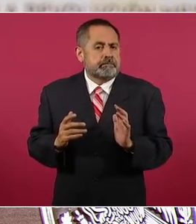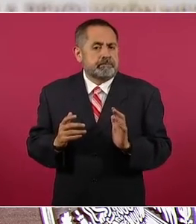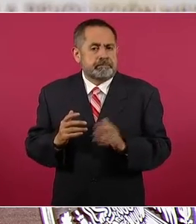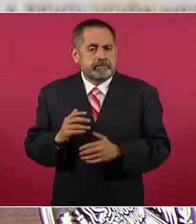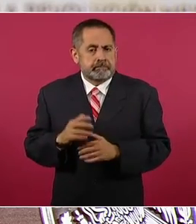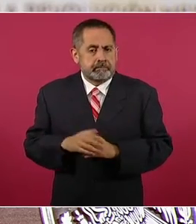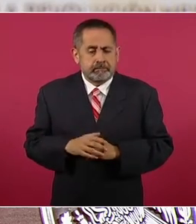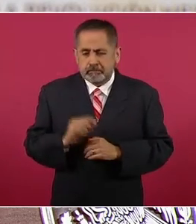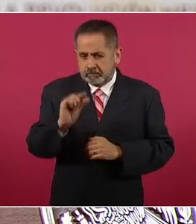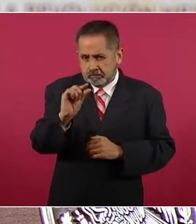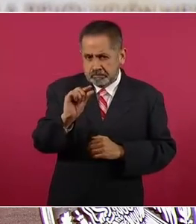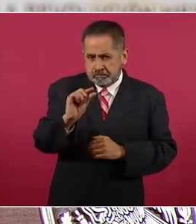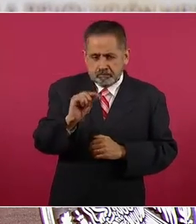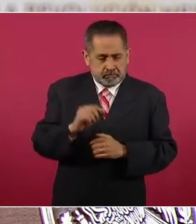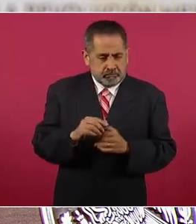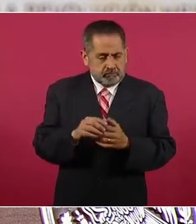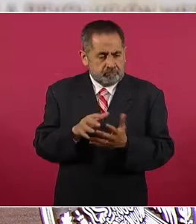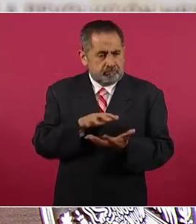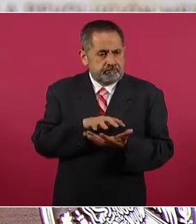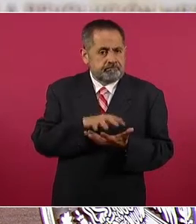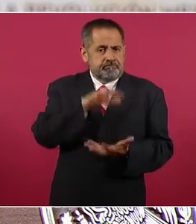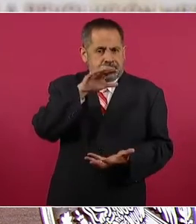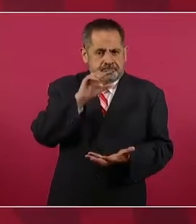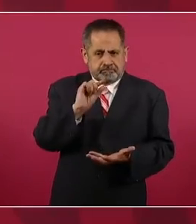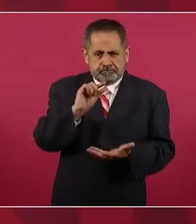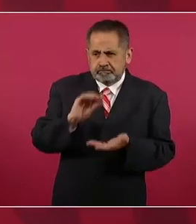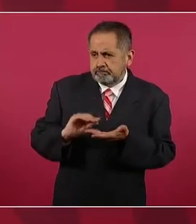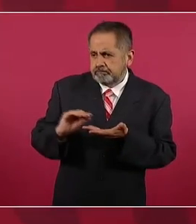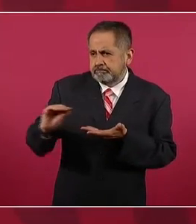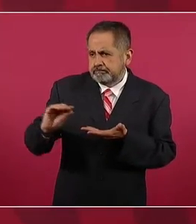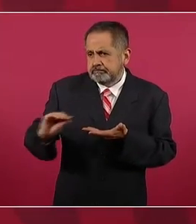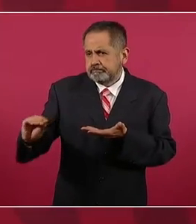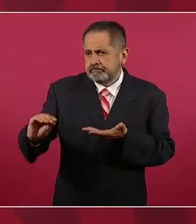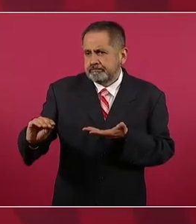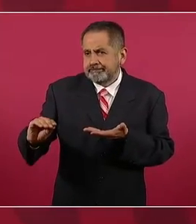Y aunque sea poco el crecimiento,